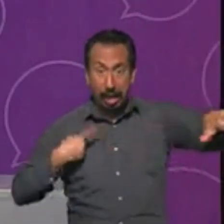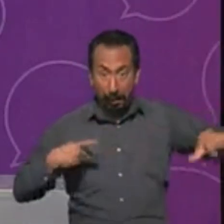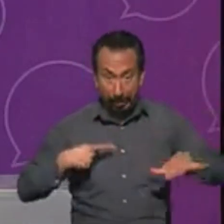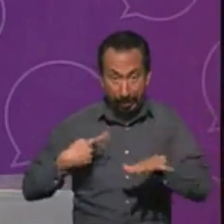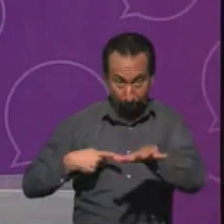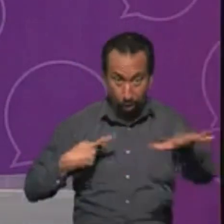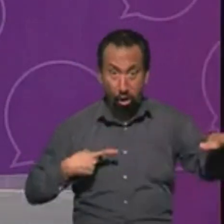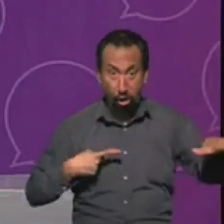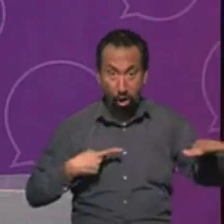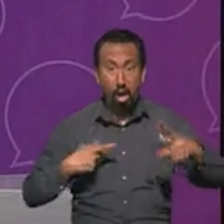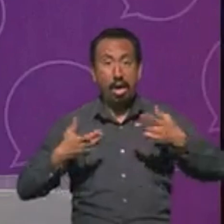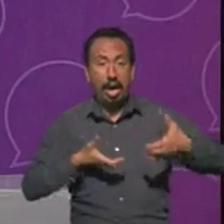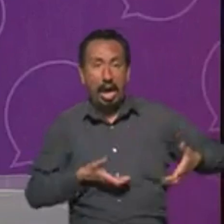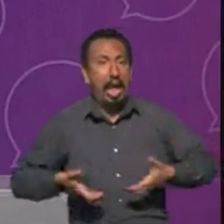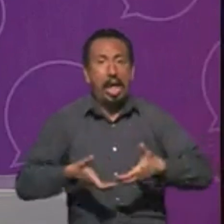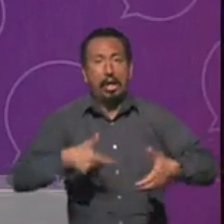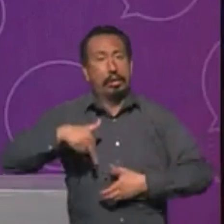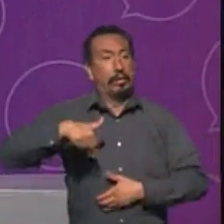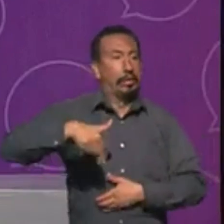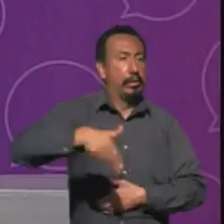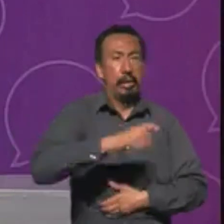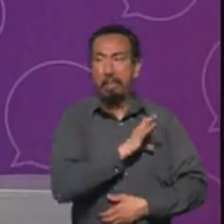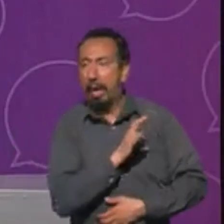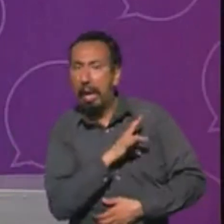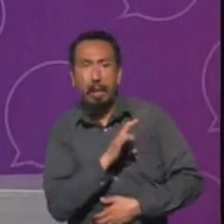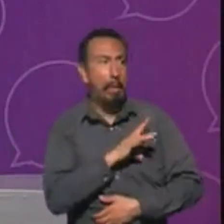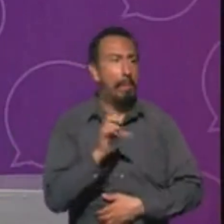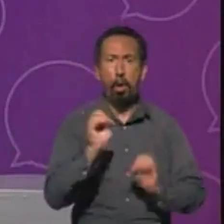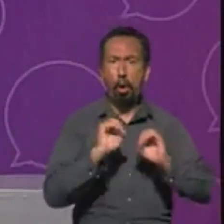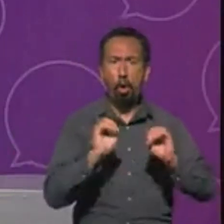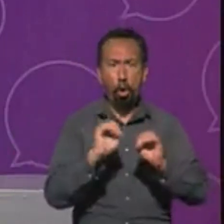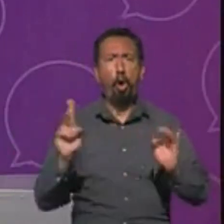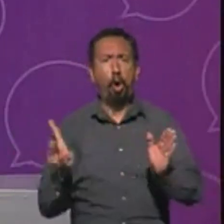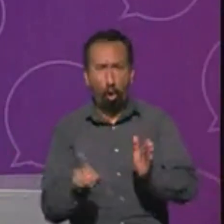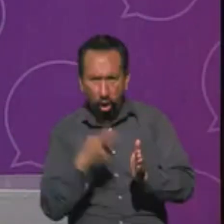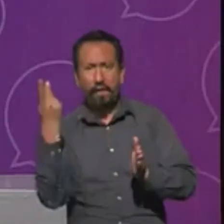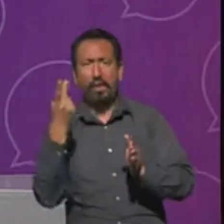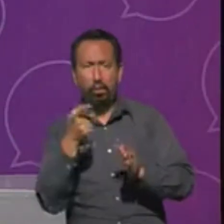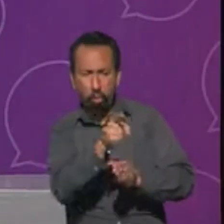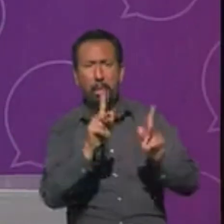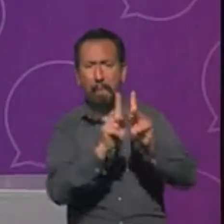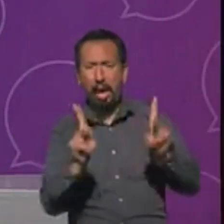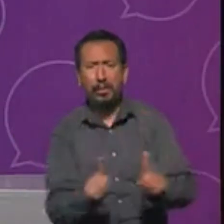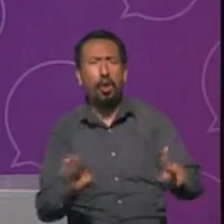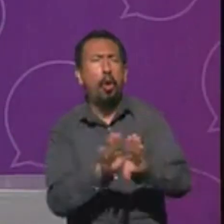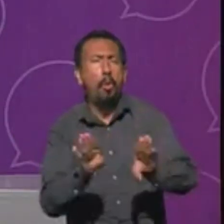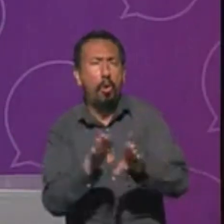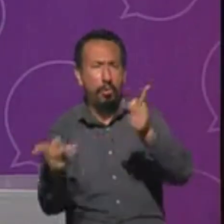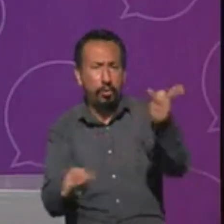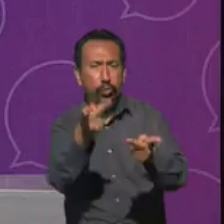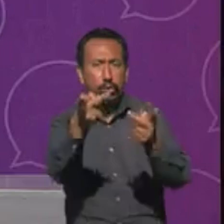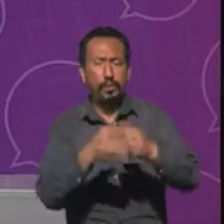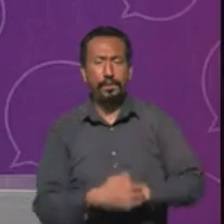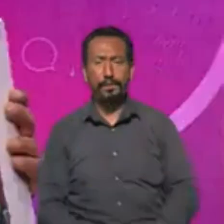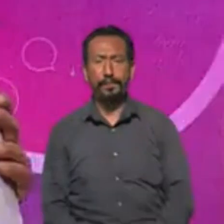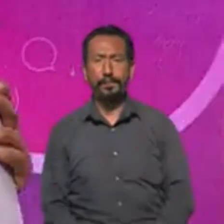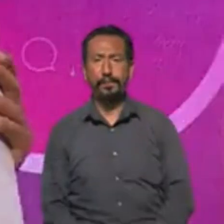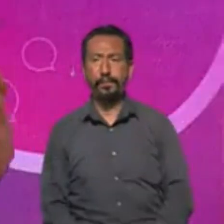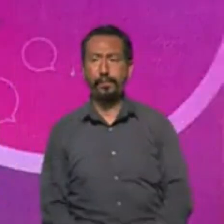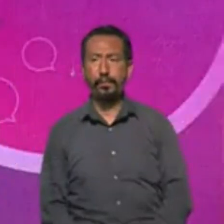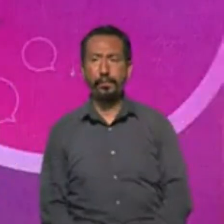seguros de volver a transitar La ciudad sin estar con miedo a un acto de violencia de cualquier tipo un minuto y medio